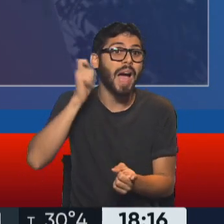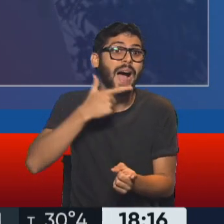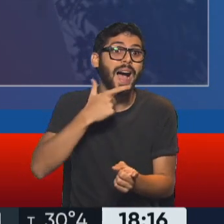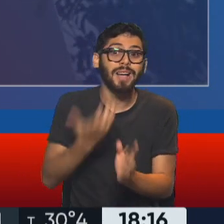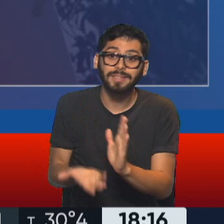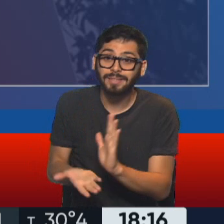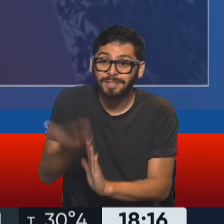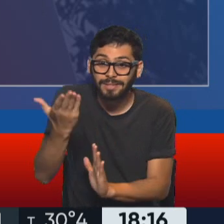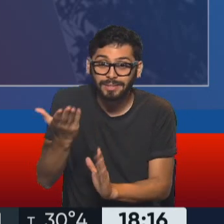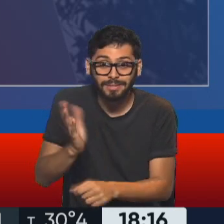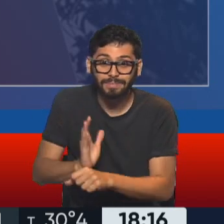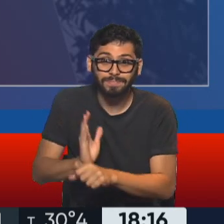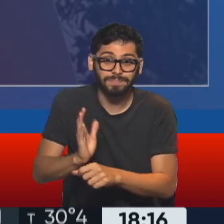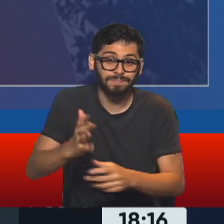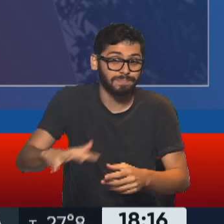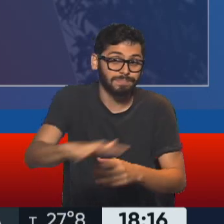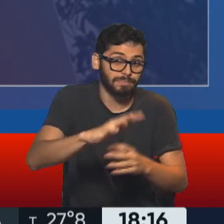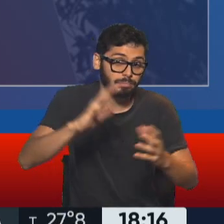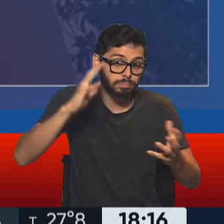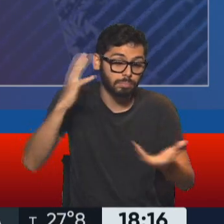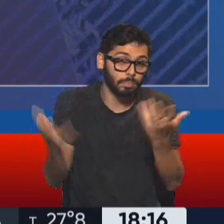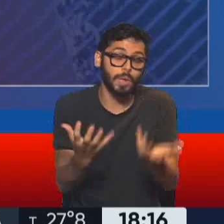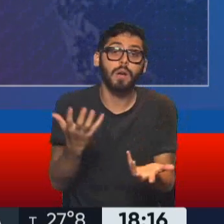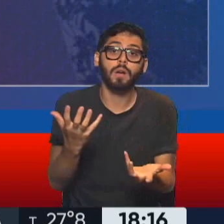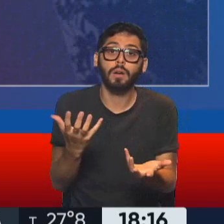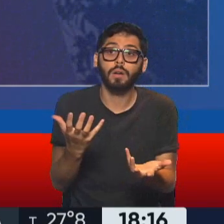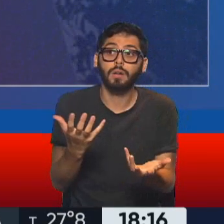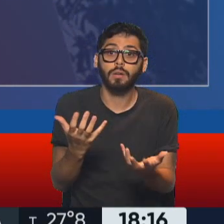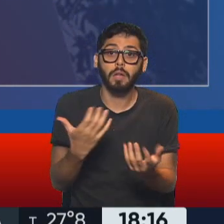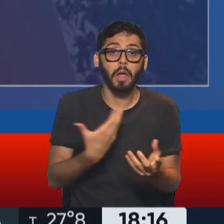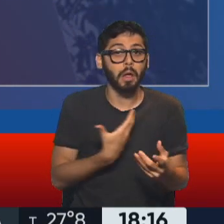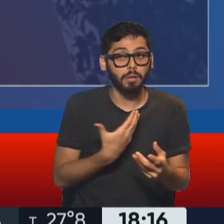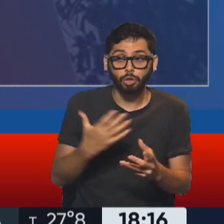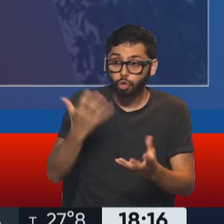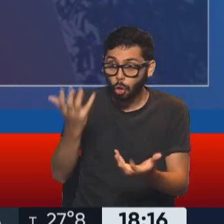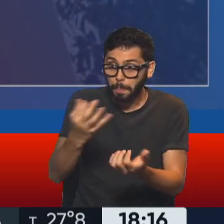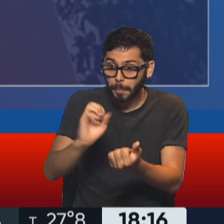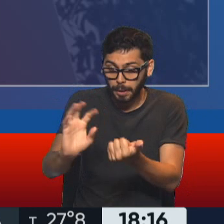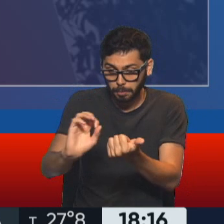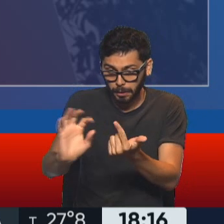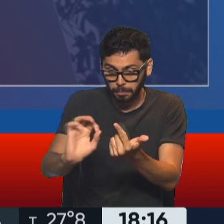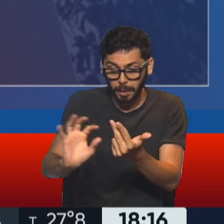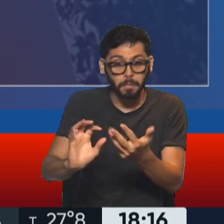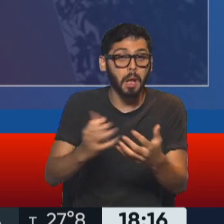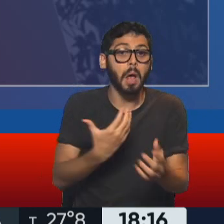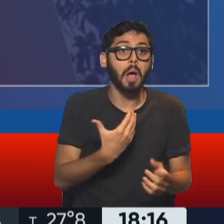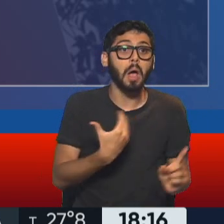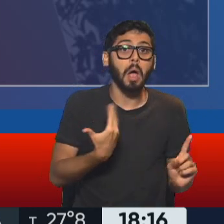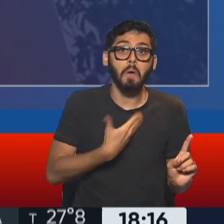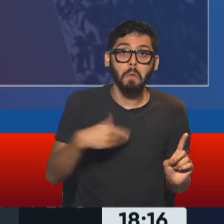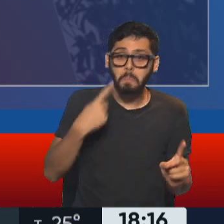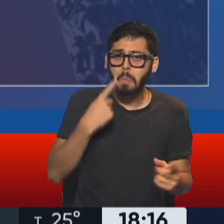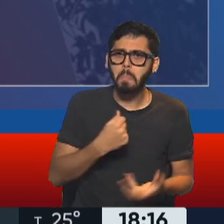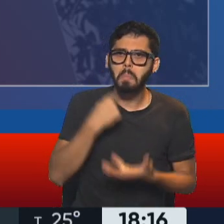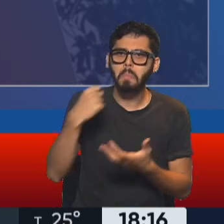momento provocaba que estallara el país. Bueno, todo esto ocurrió y el Fondo Monetario Internacional siguió haciendo los desembolsos prácticamente